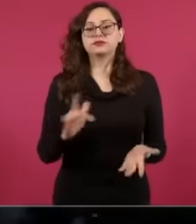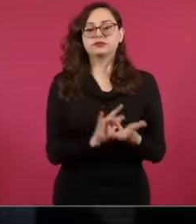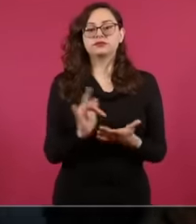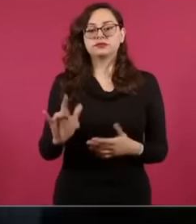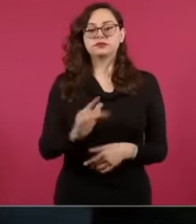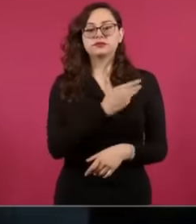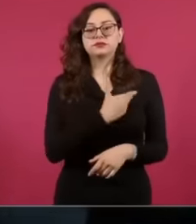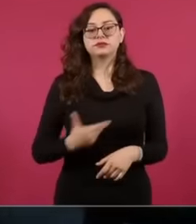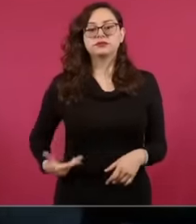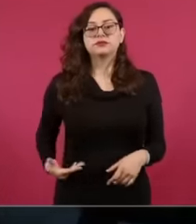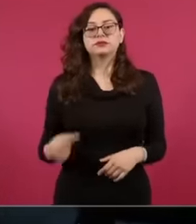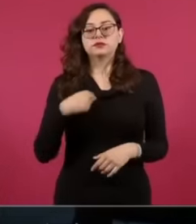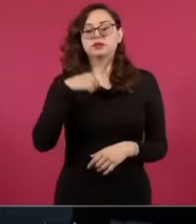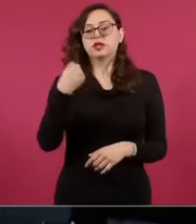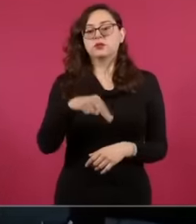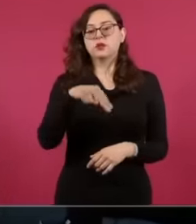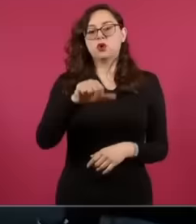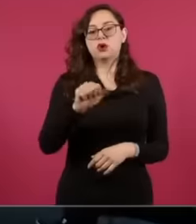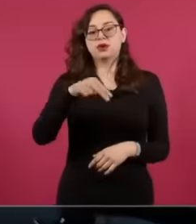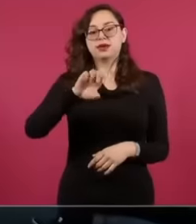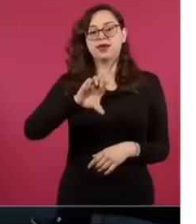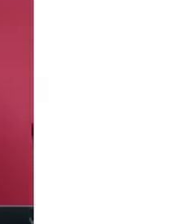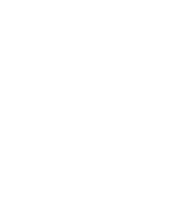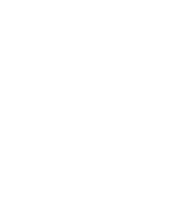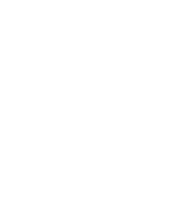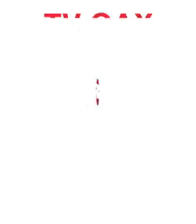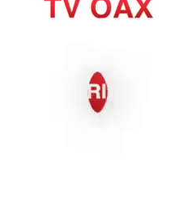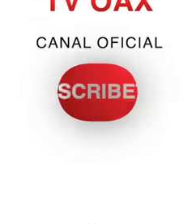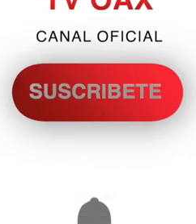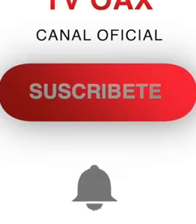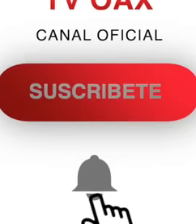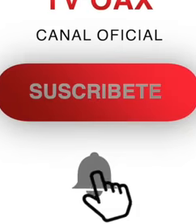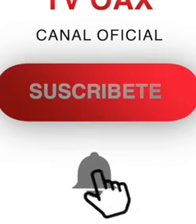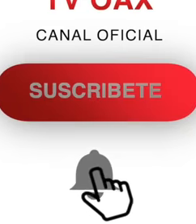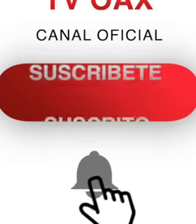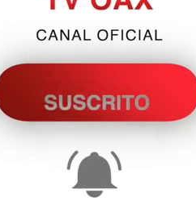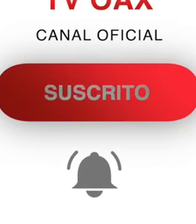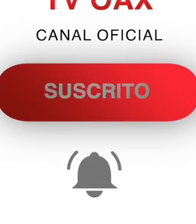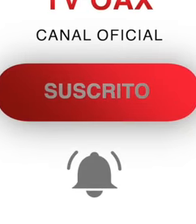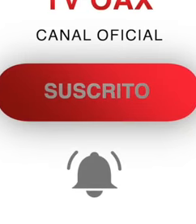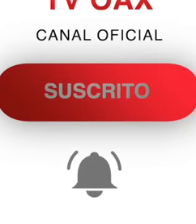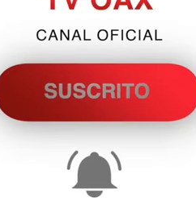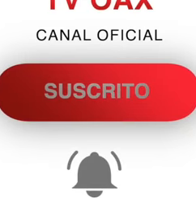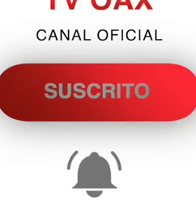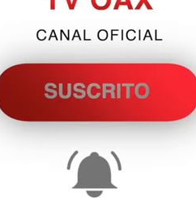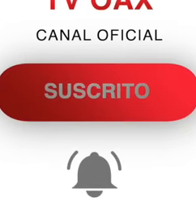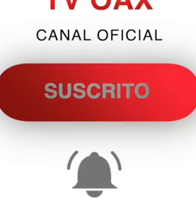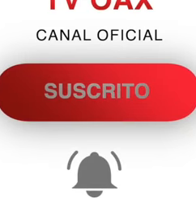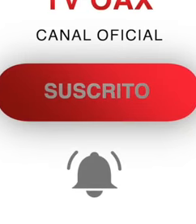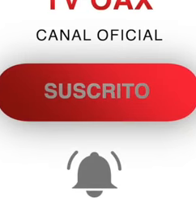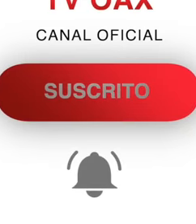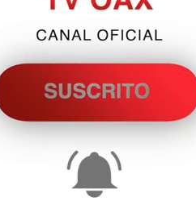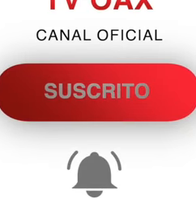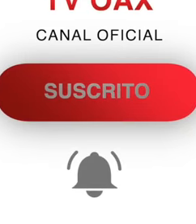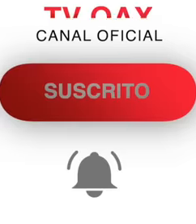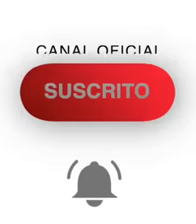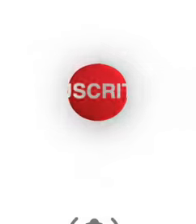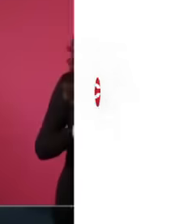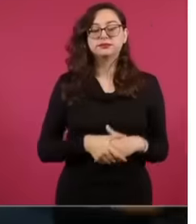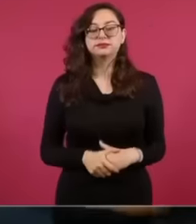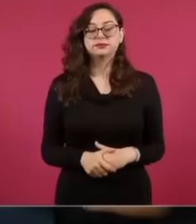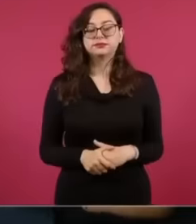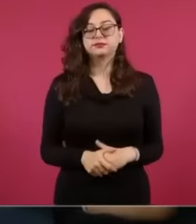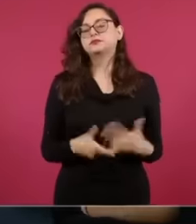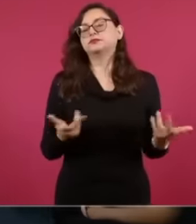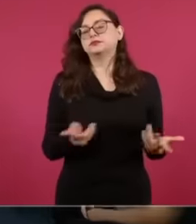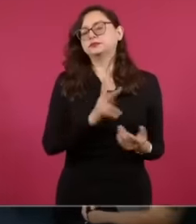Gracias, presidente. Nancy Rodríguez, de Oro Sólido y de Empuje Emigrante. Buenos días a todos. Presidente, pues, ¿cuál